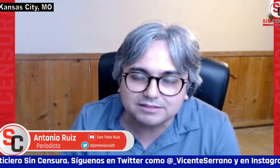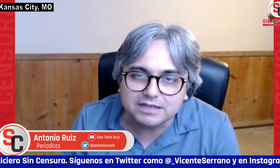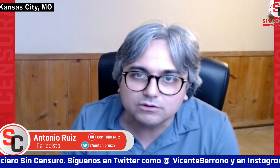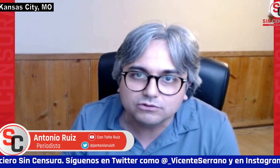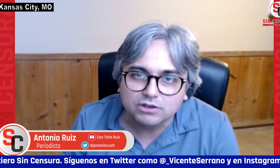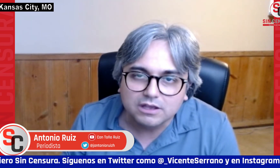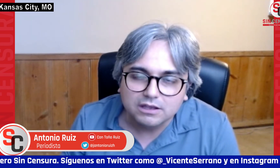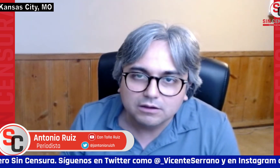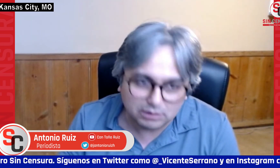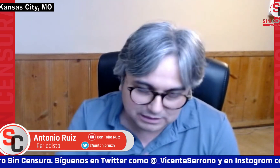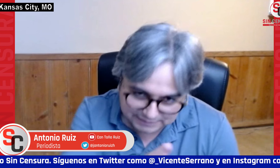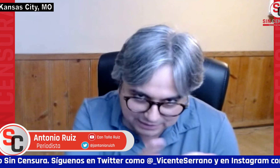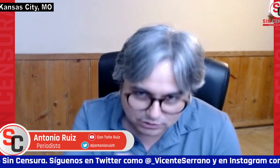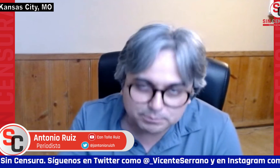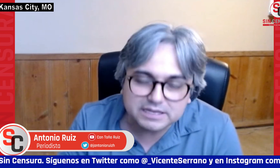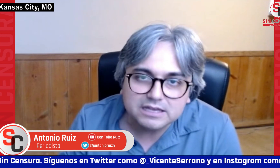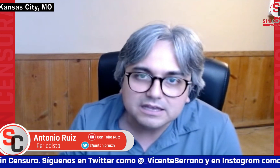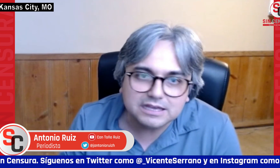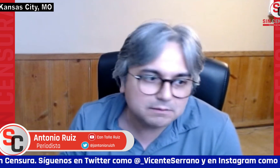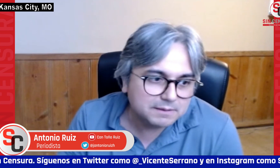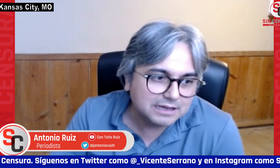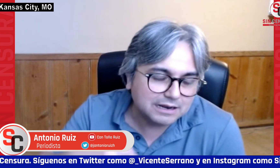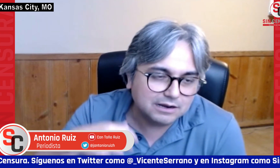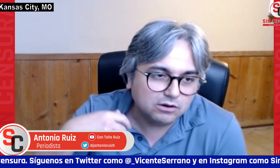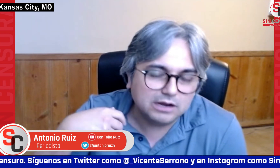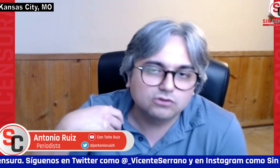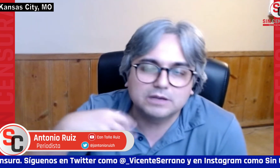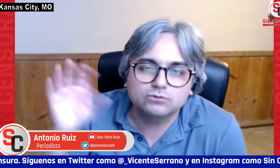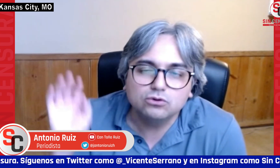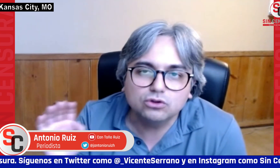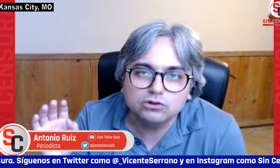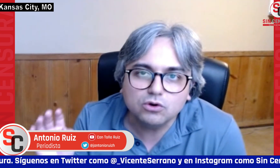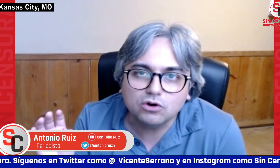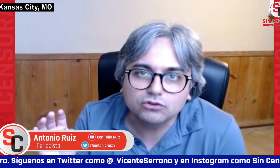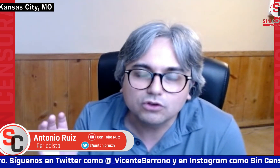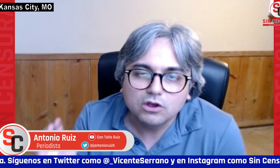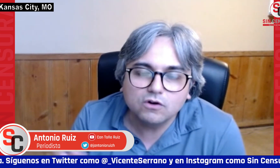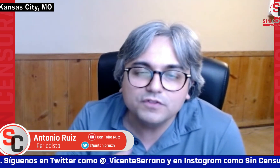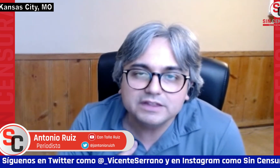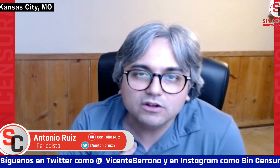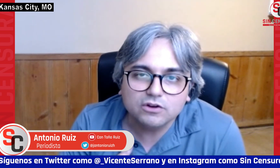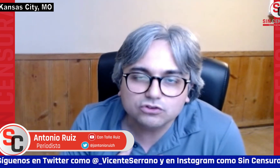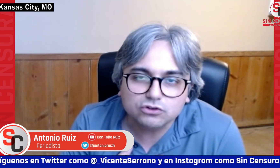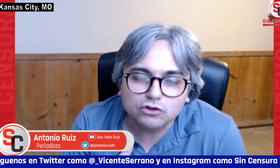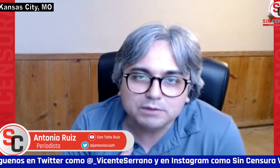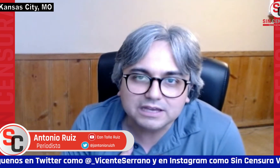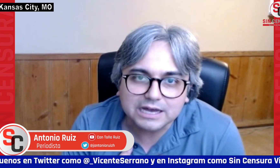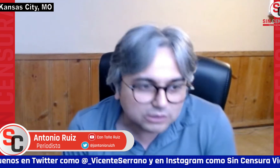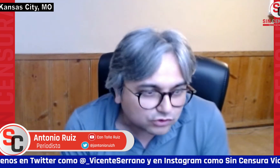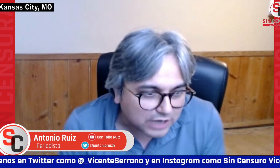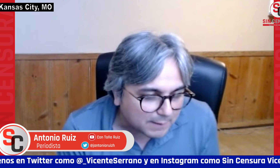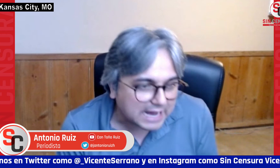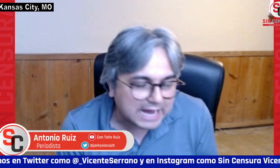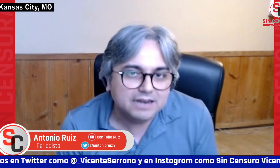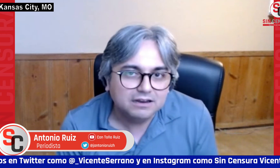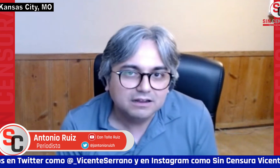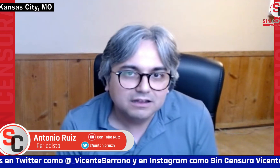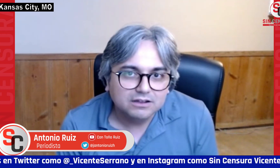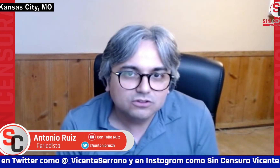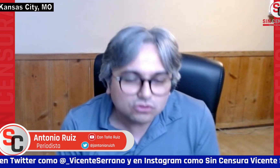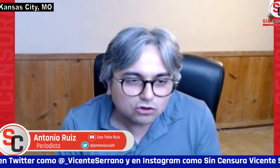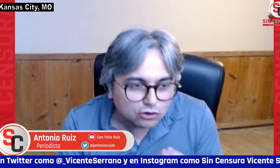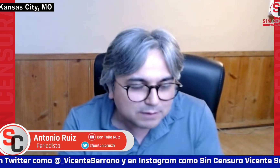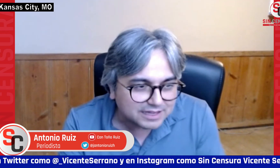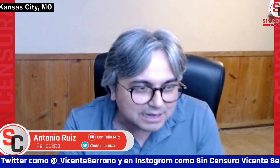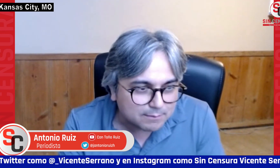de partidos, en ese caso el PRI, y que viven en los absolutos lujos, con dinero de nosotros los mexicanos. O sea, no trabajan,